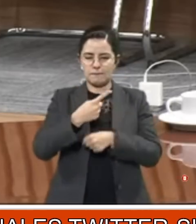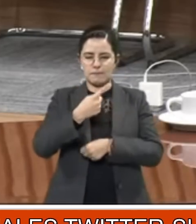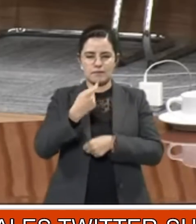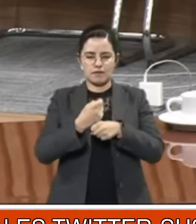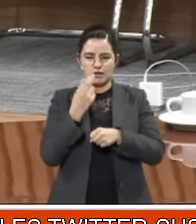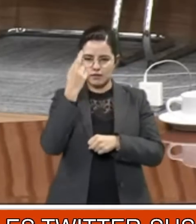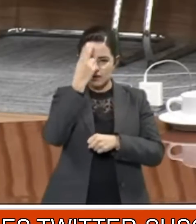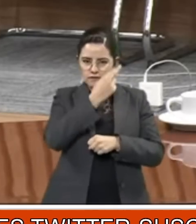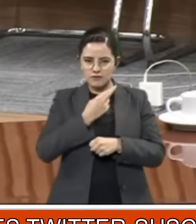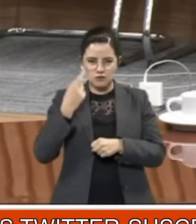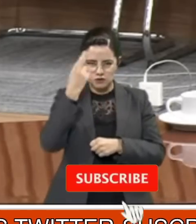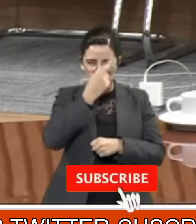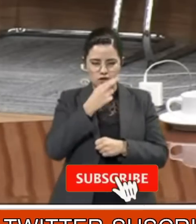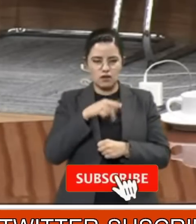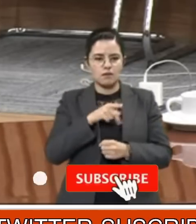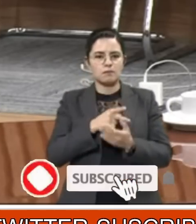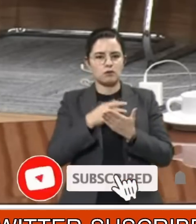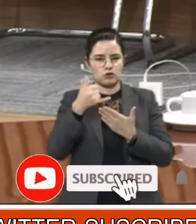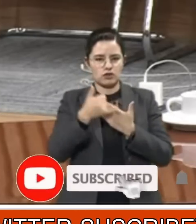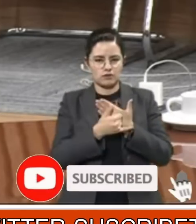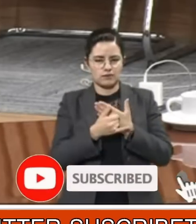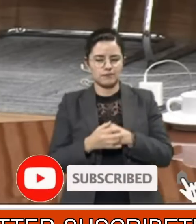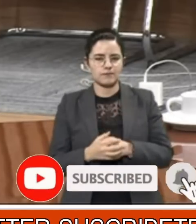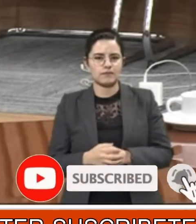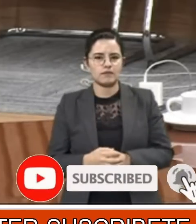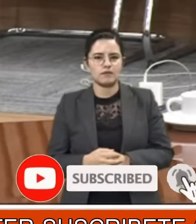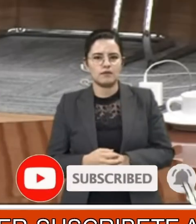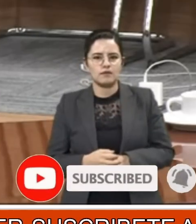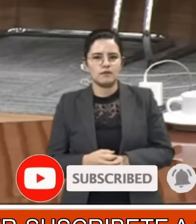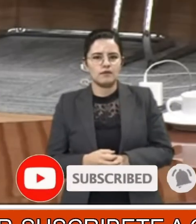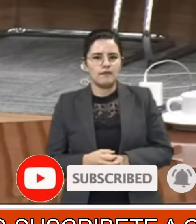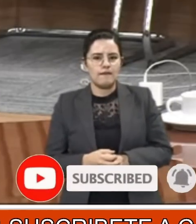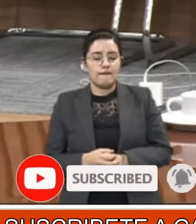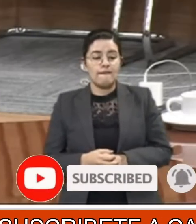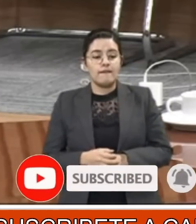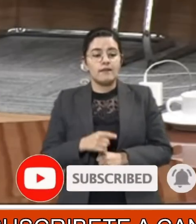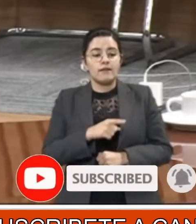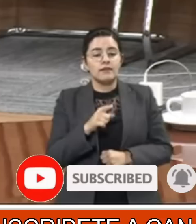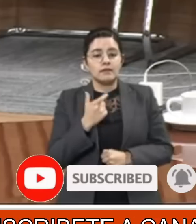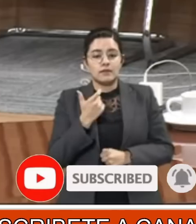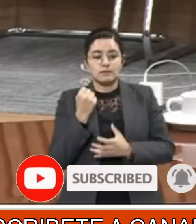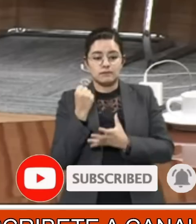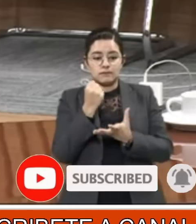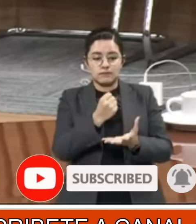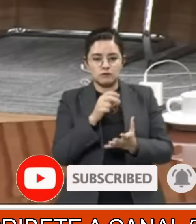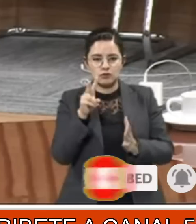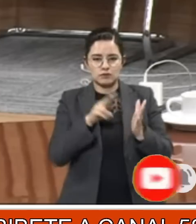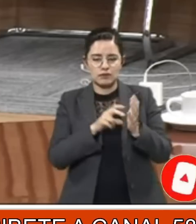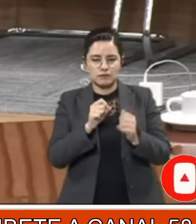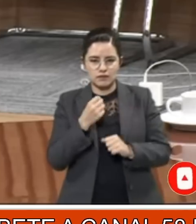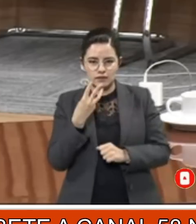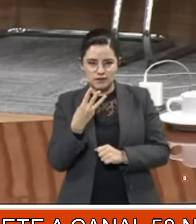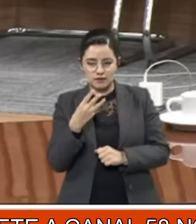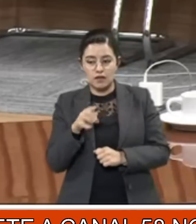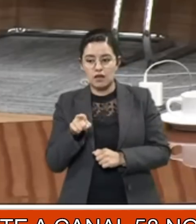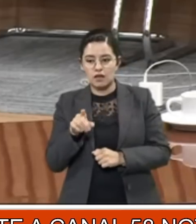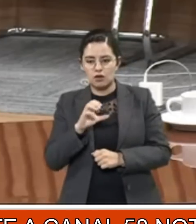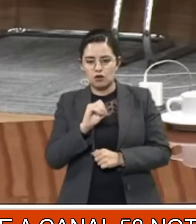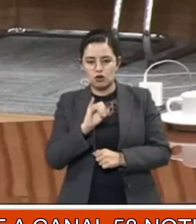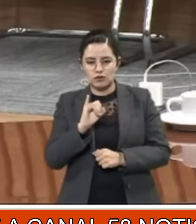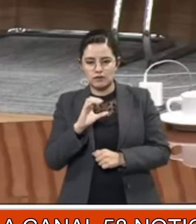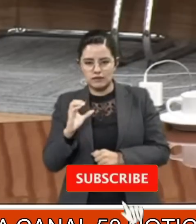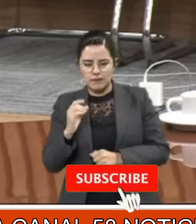control. No se ve por ningún lado esa rigurosidad con la que pregona tanto el consejero Murayama en la planeación del gasto. Le